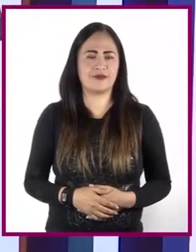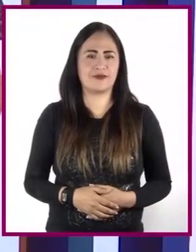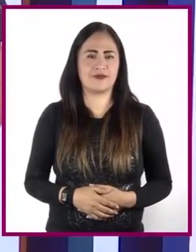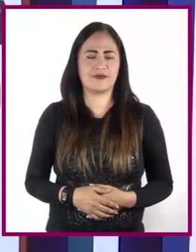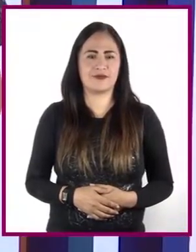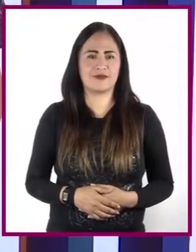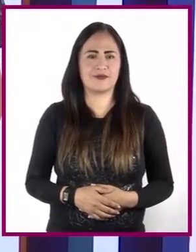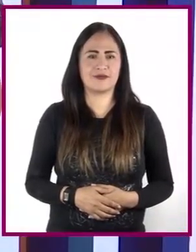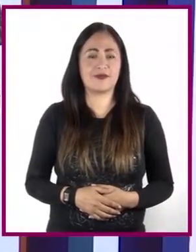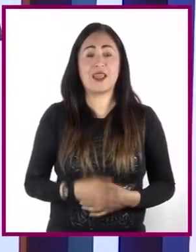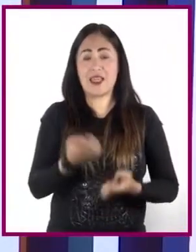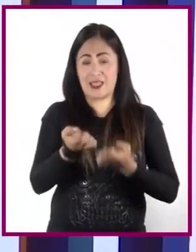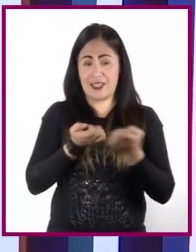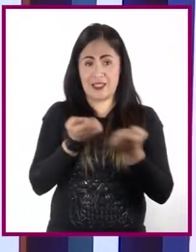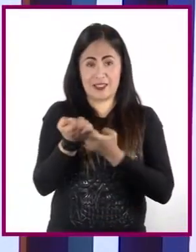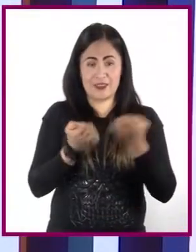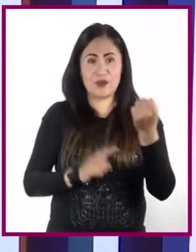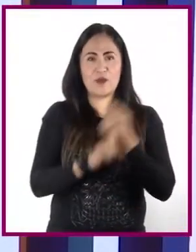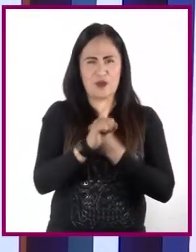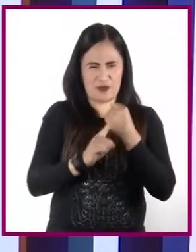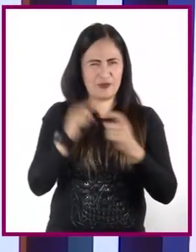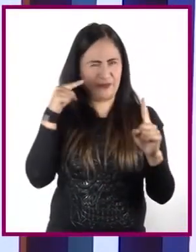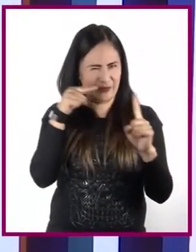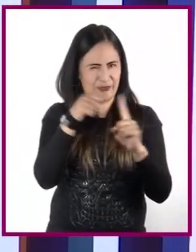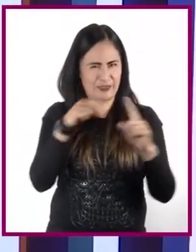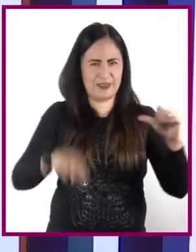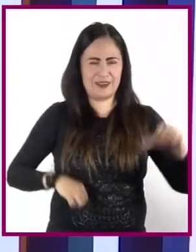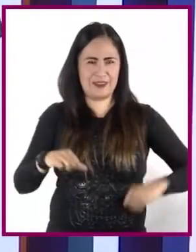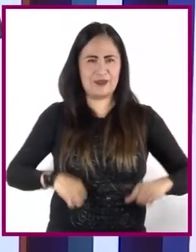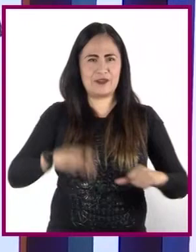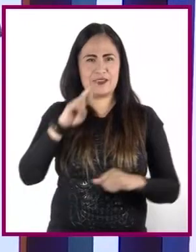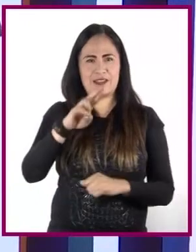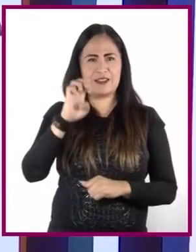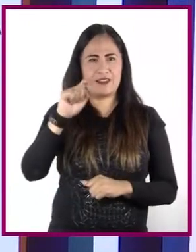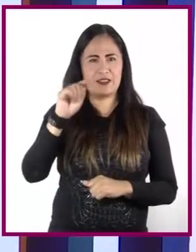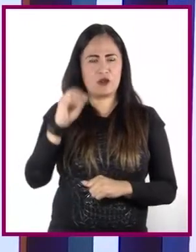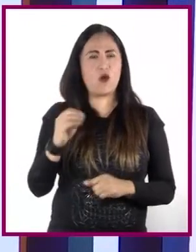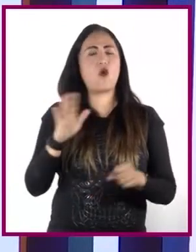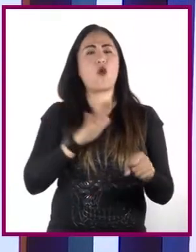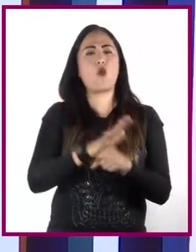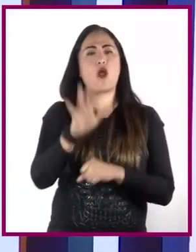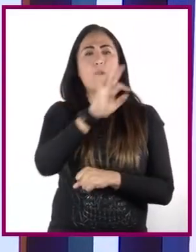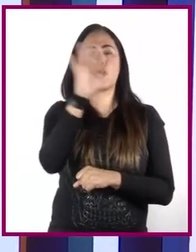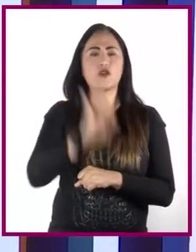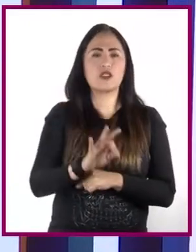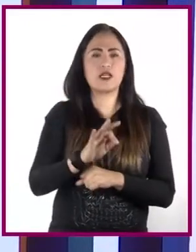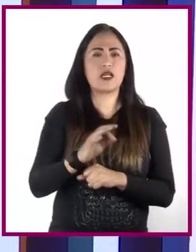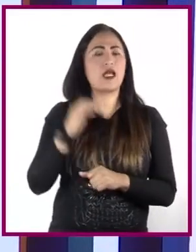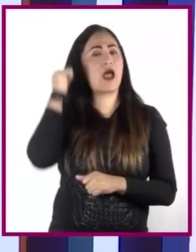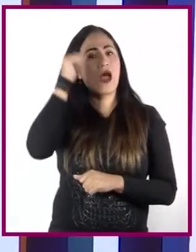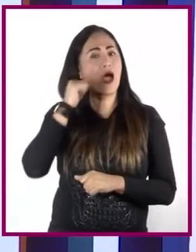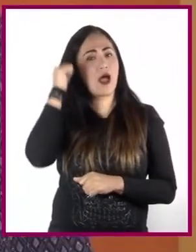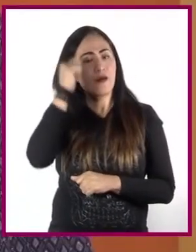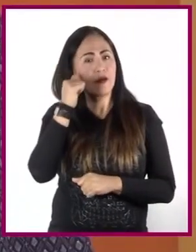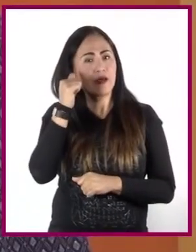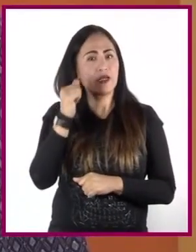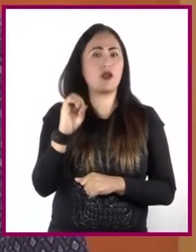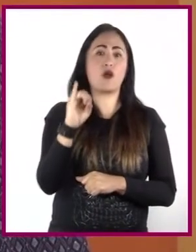Ahora, para cerrar este ejercicio, un reto. ¿Cuál es el porcentaje logrado en los meses de abril y junio?